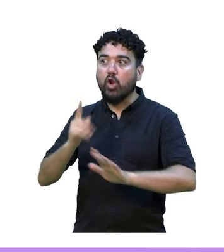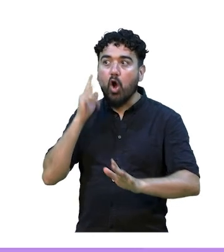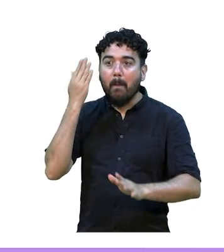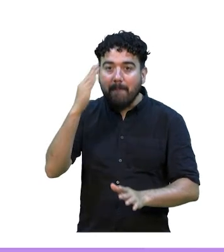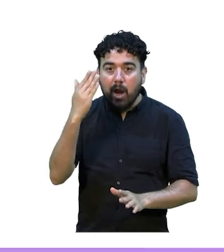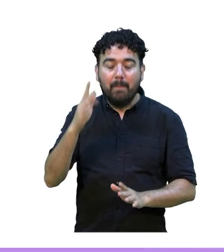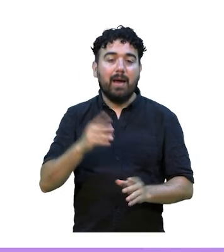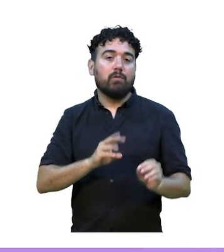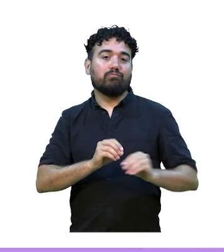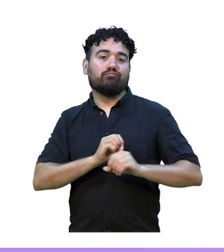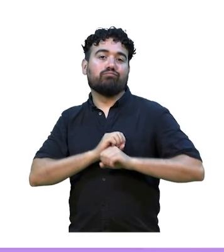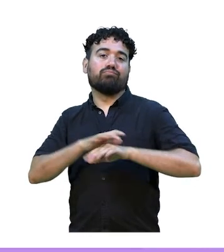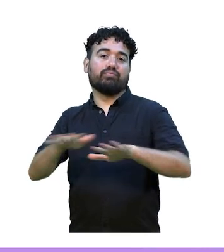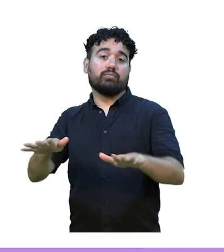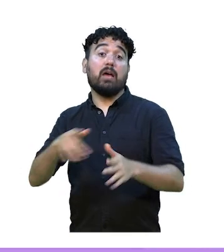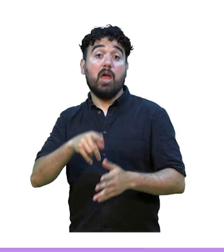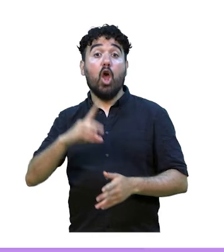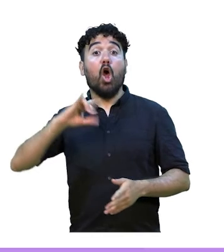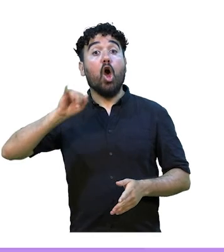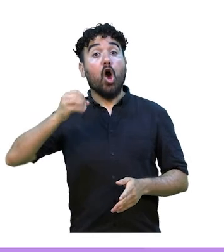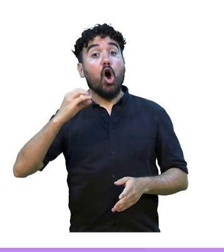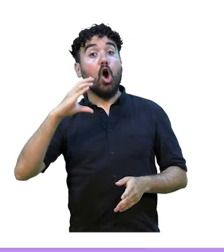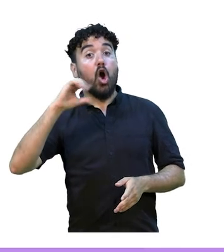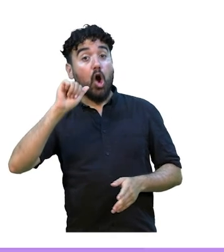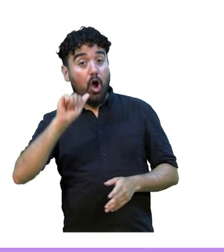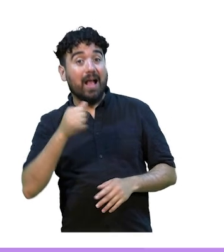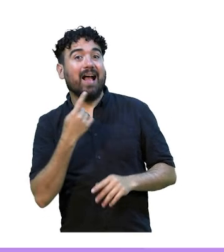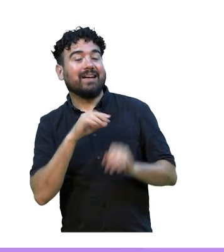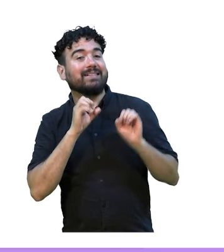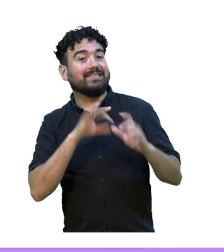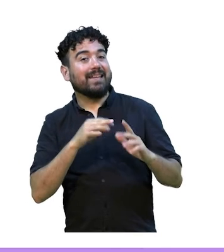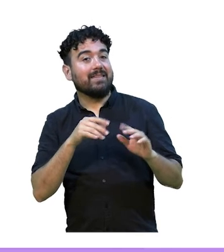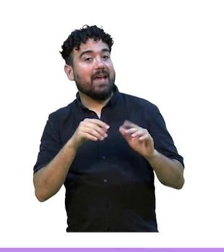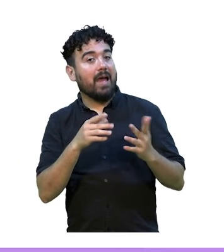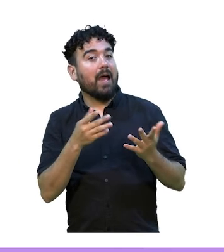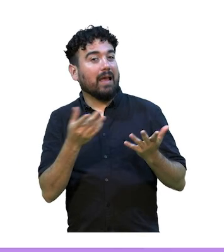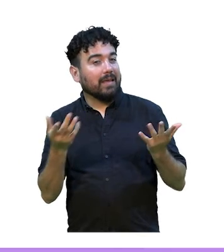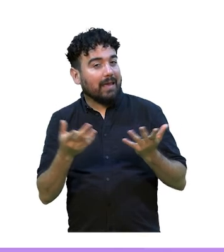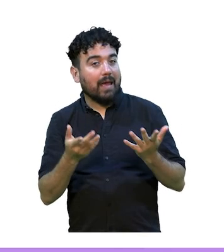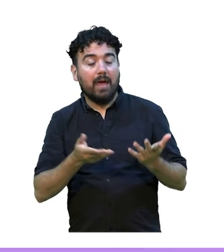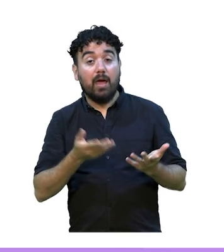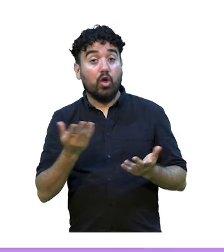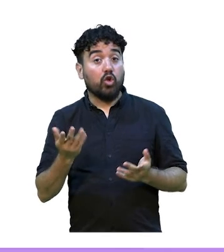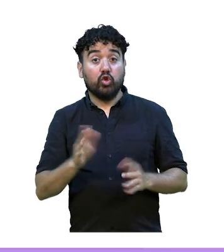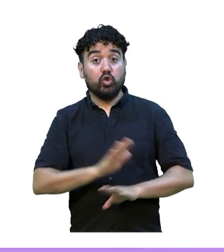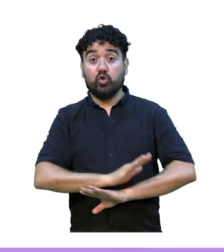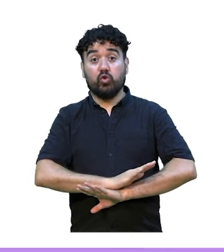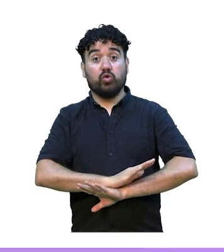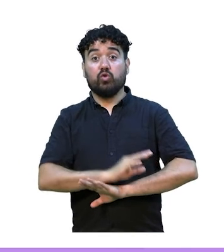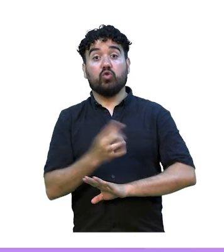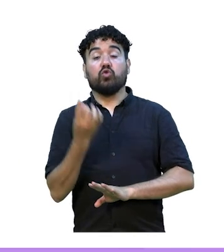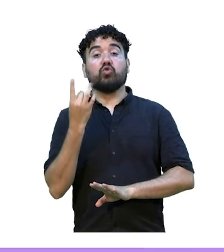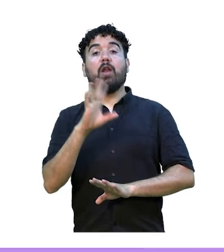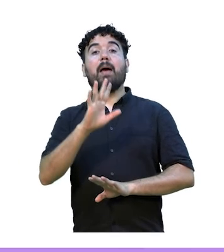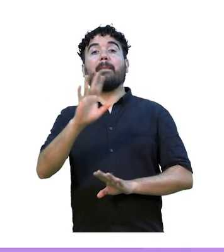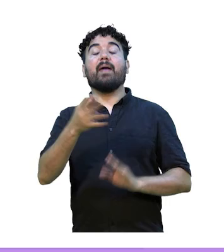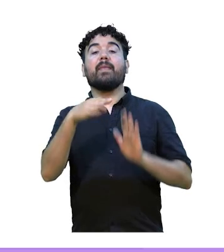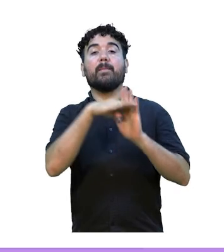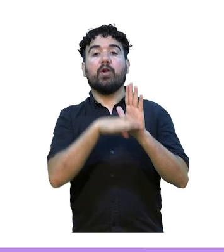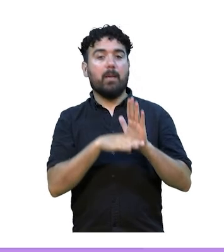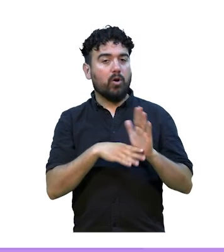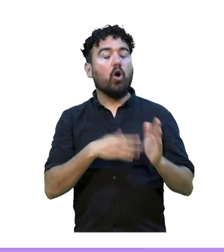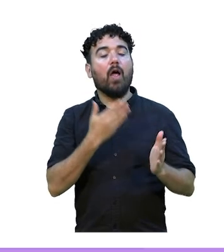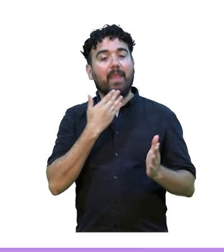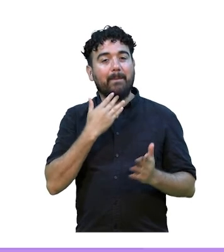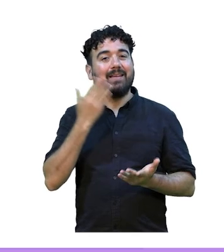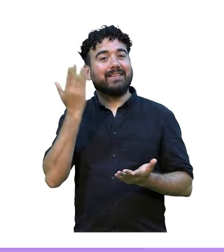¿no? Y a través de la polémica, y esto es un punto que las JOCA enseñan como a la educación también, no basta con los programas,